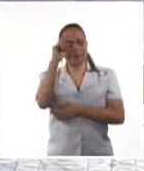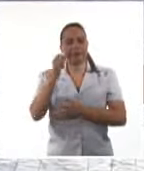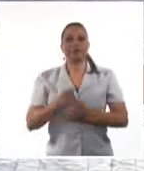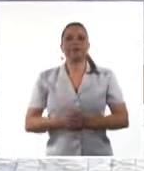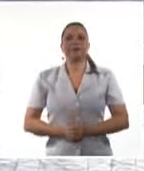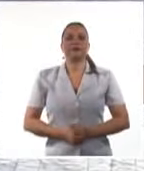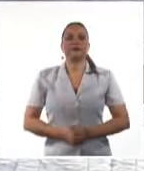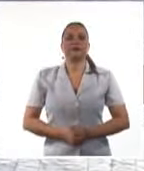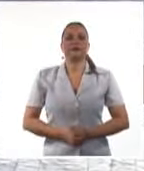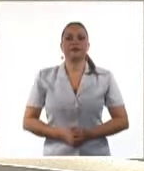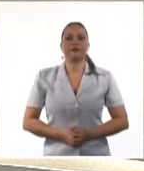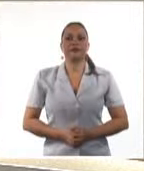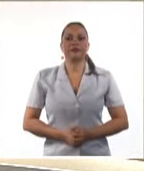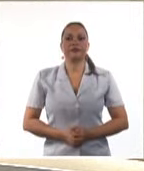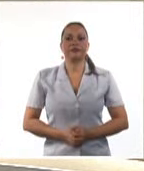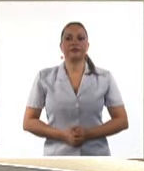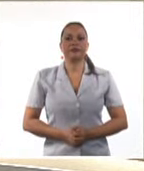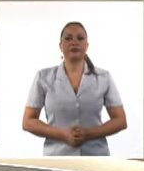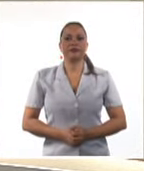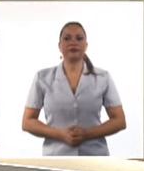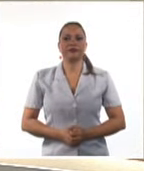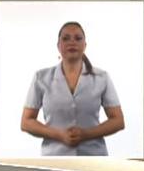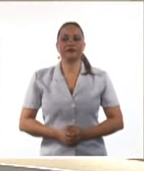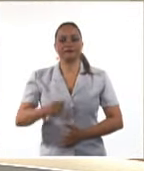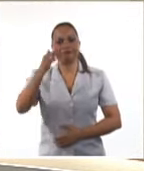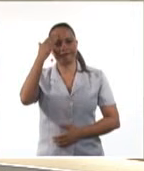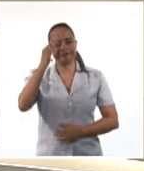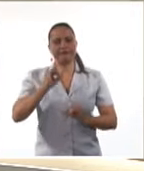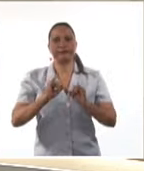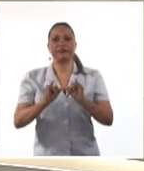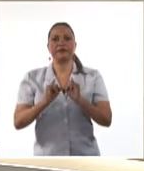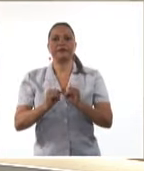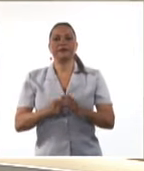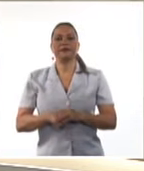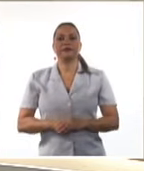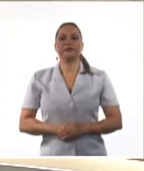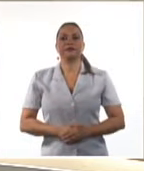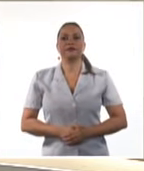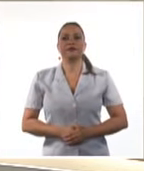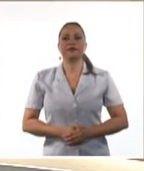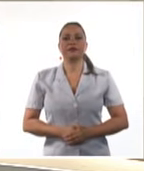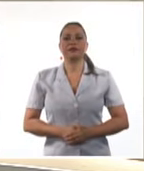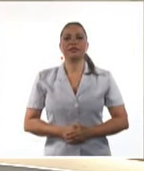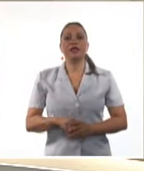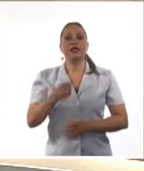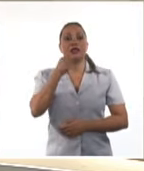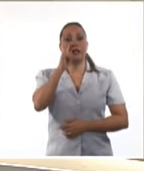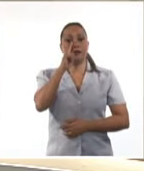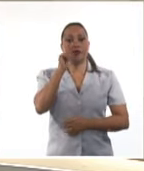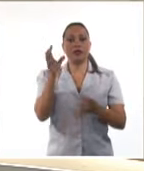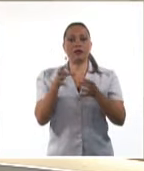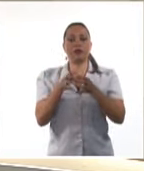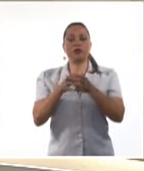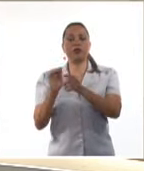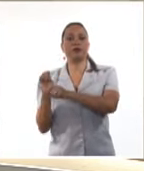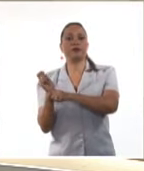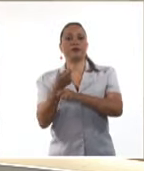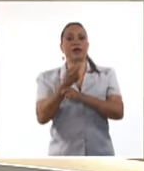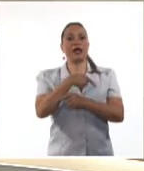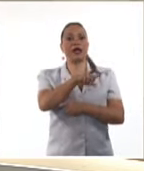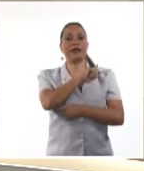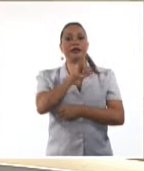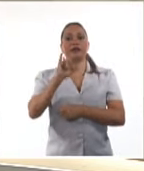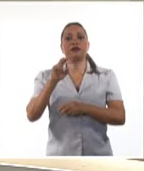Téllez y Randy Vasconcelos. Gracias, Randy, también para Giselle. En las semifinales de la Liga Élite del Béisbol Cubano, ayer Industriales se